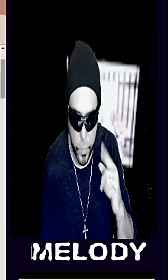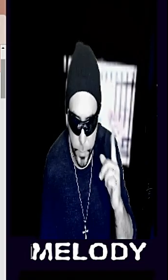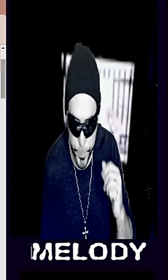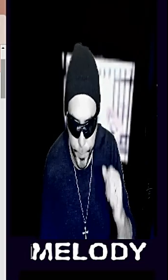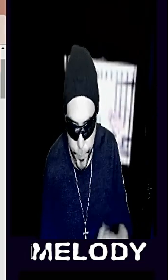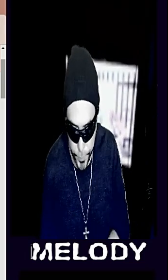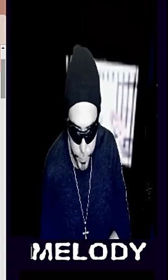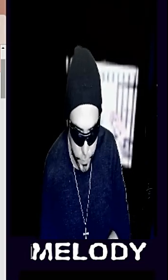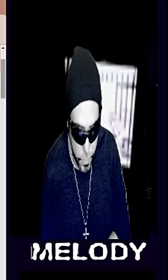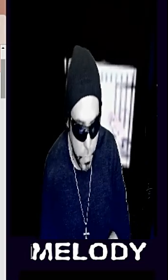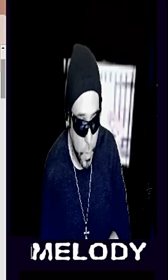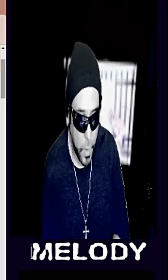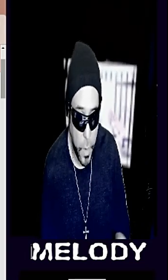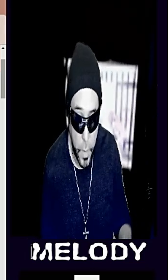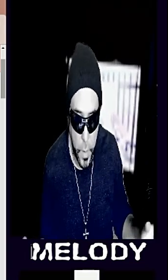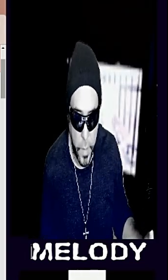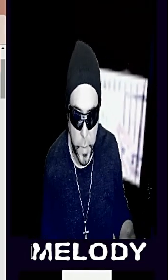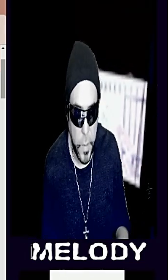globo terráqueo.